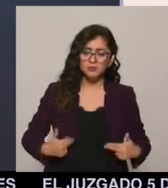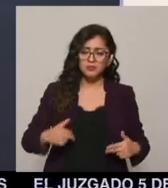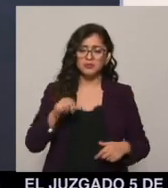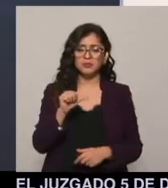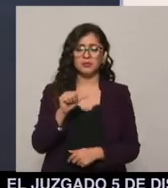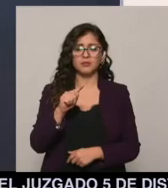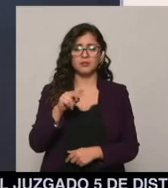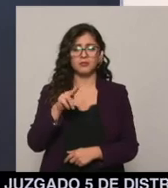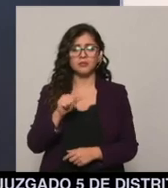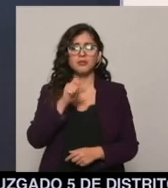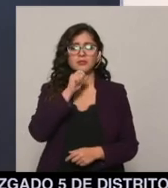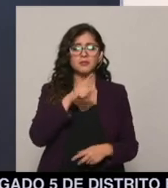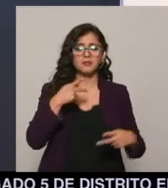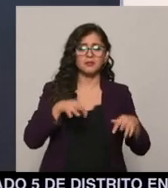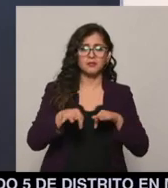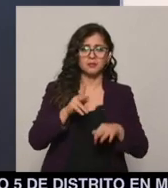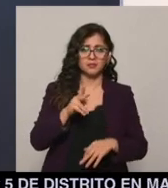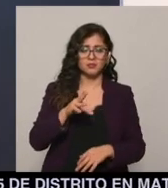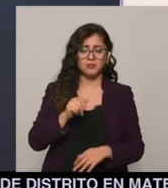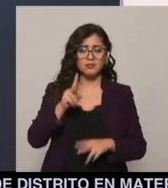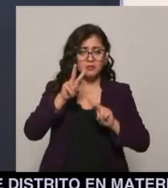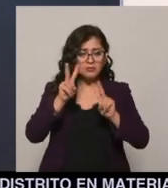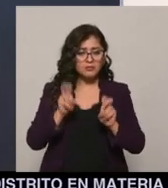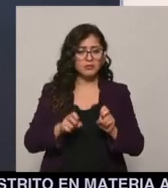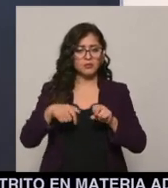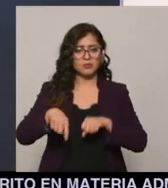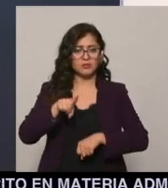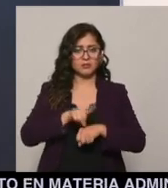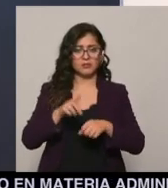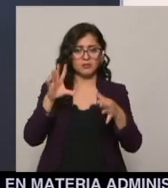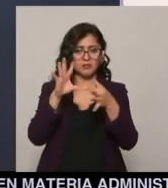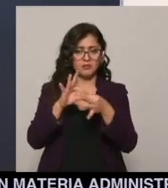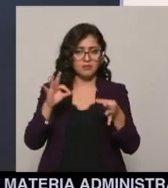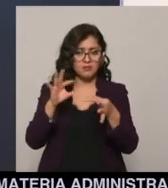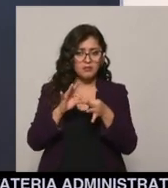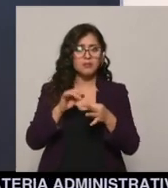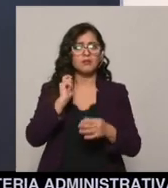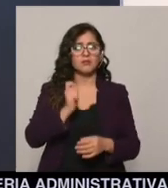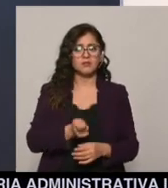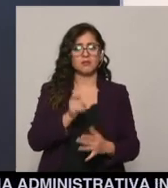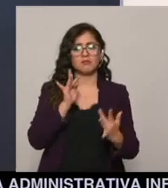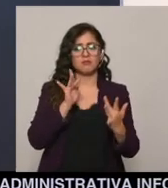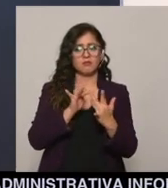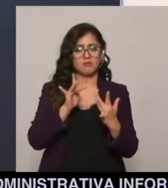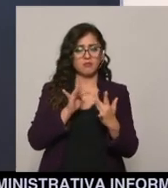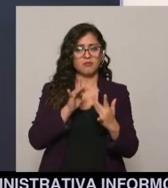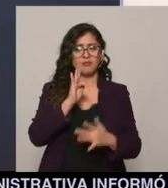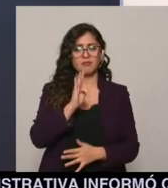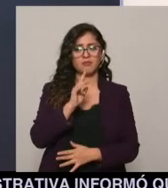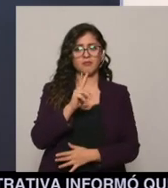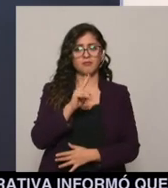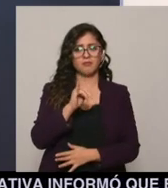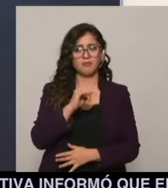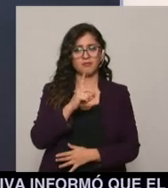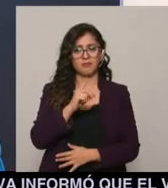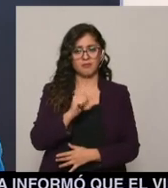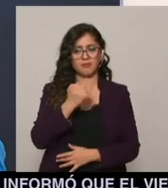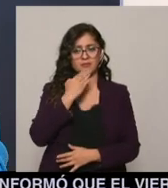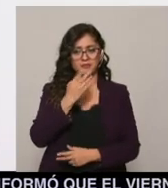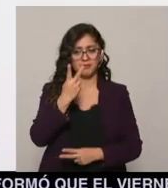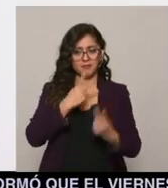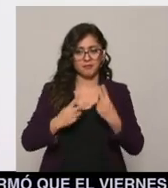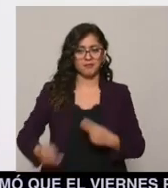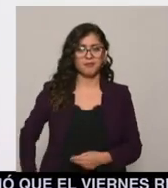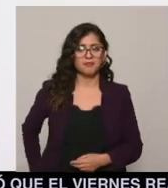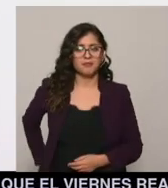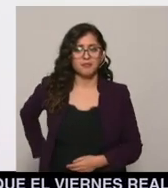esta condición. Y para hablar de este tema es que el día de hoy acudimos con Frida Guerrera. Bienvenida.